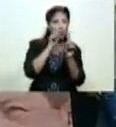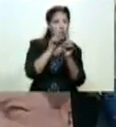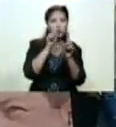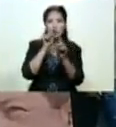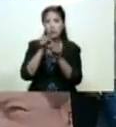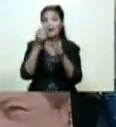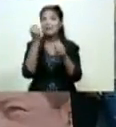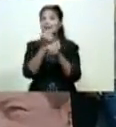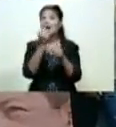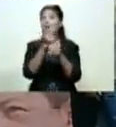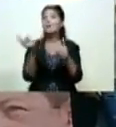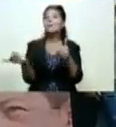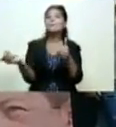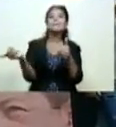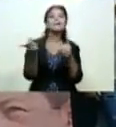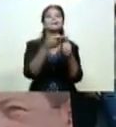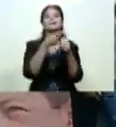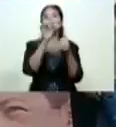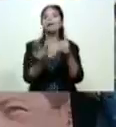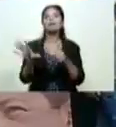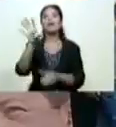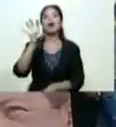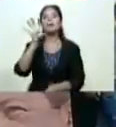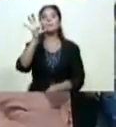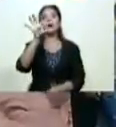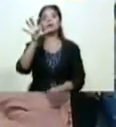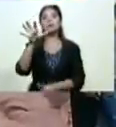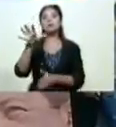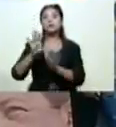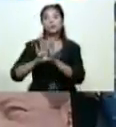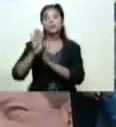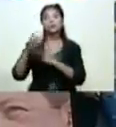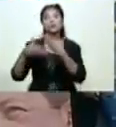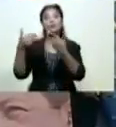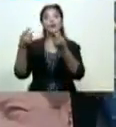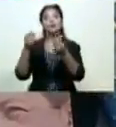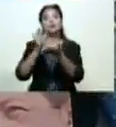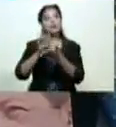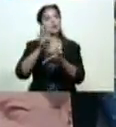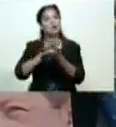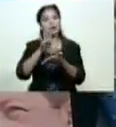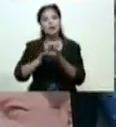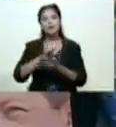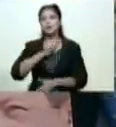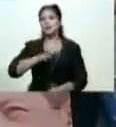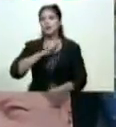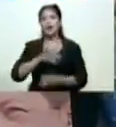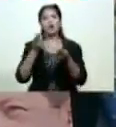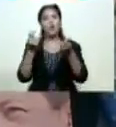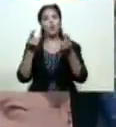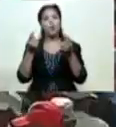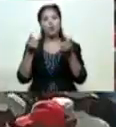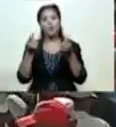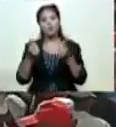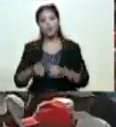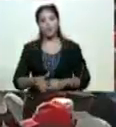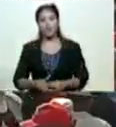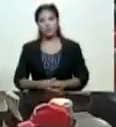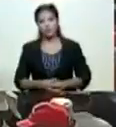Esta es la tarea principal de la patria, la recuperación de la tranquilidad y el equilibrio económico.